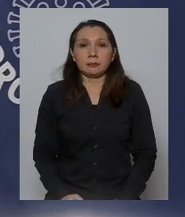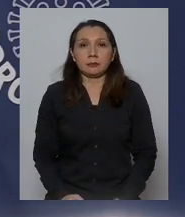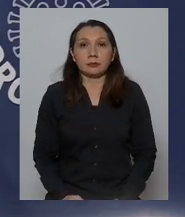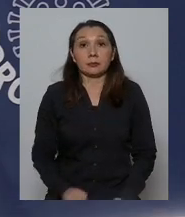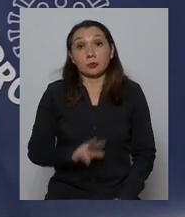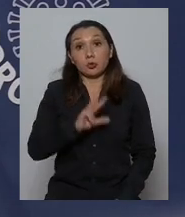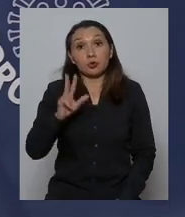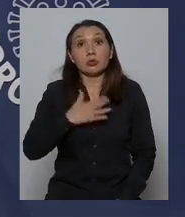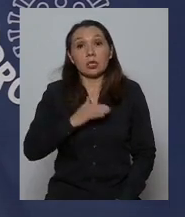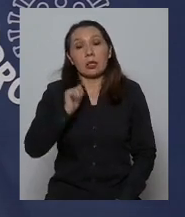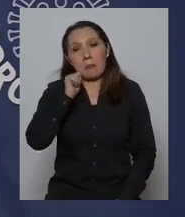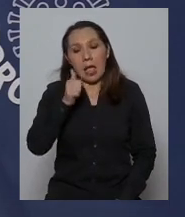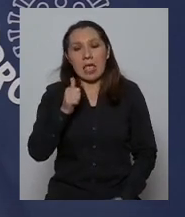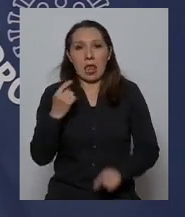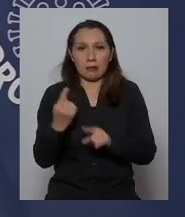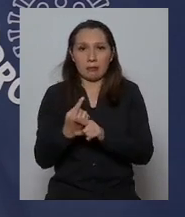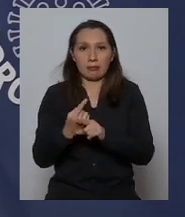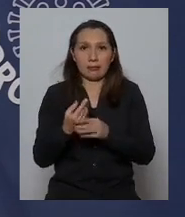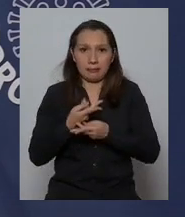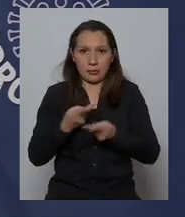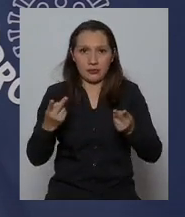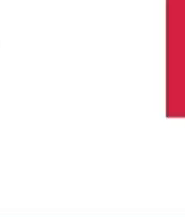si Dios quiere hablamos mañana dinámide no no no Gracias.